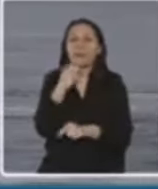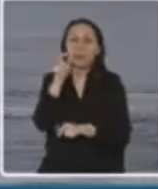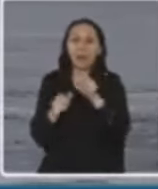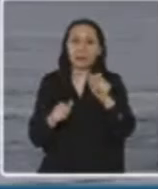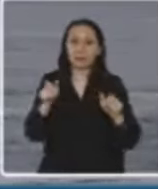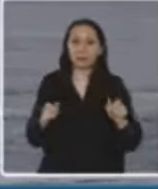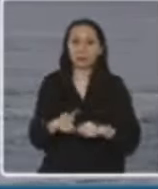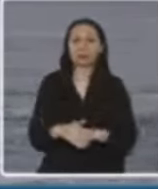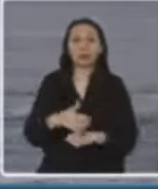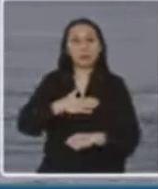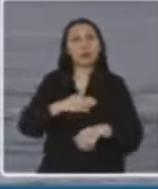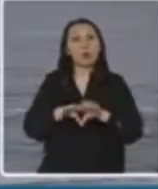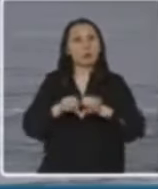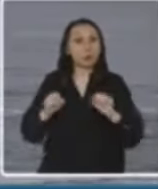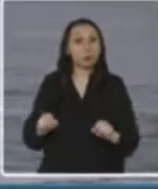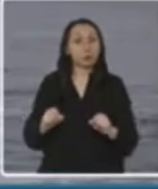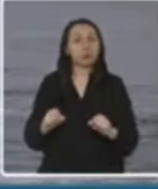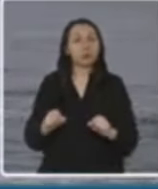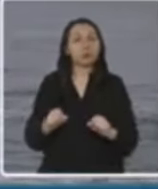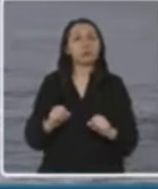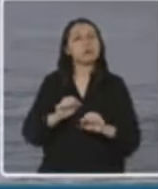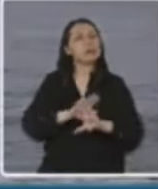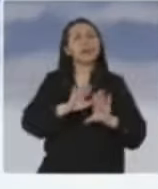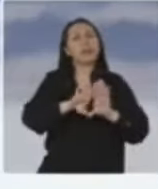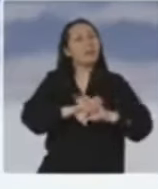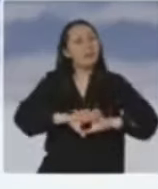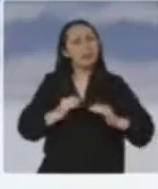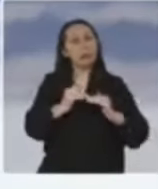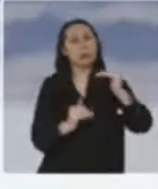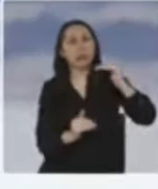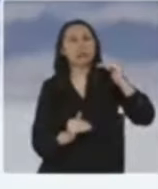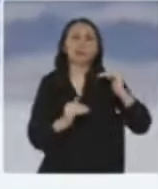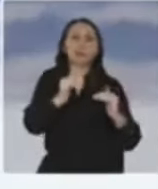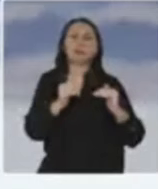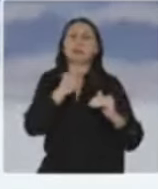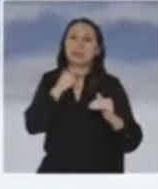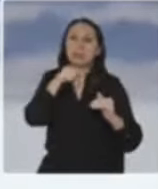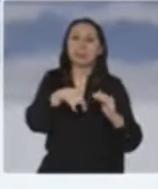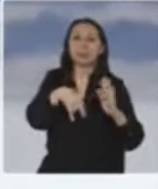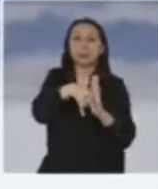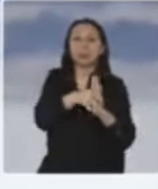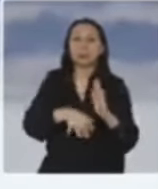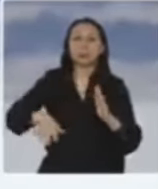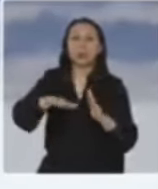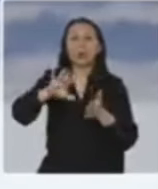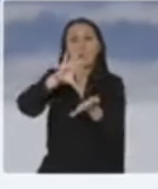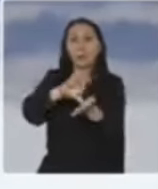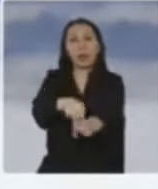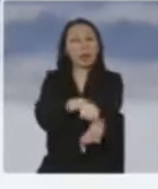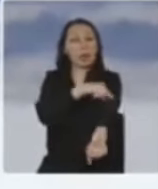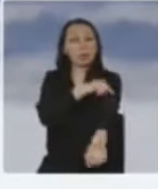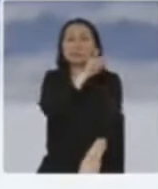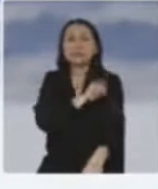las personas mi compromiso es cerrar ir cerrando las brechas que en chiloé con el resto del país y que